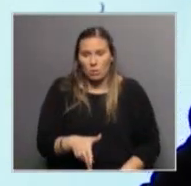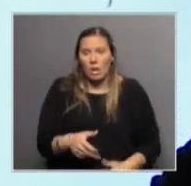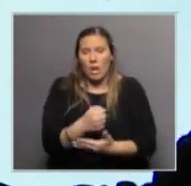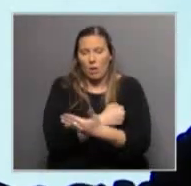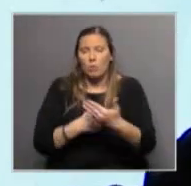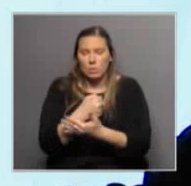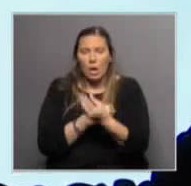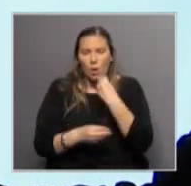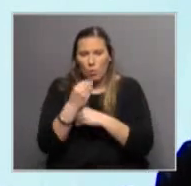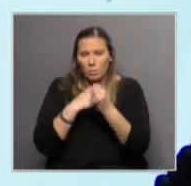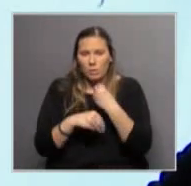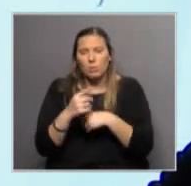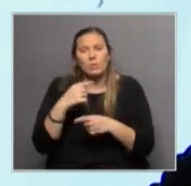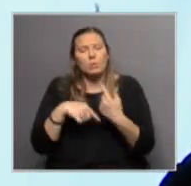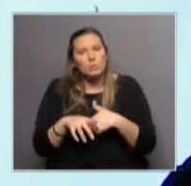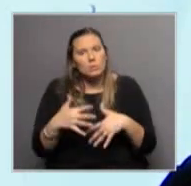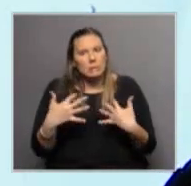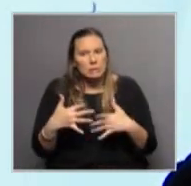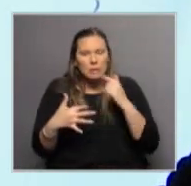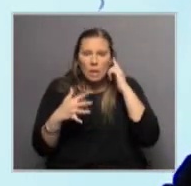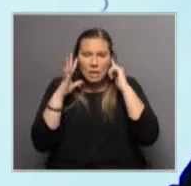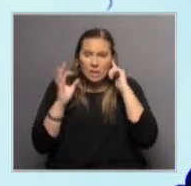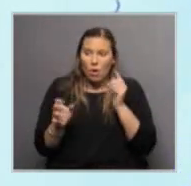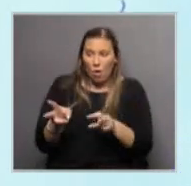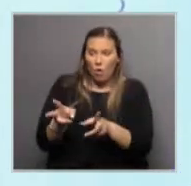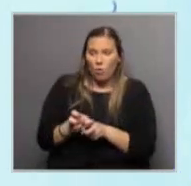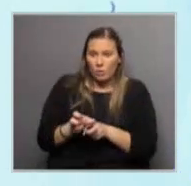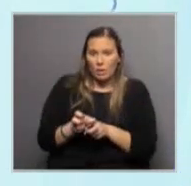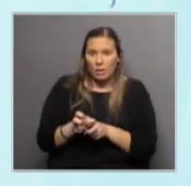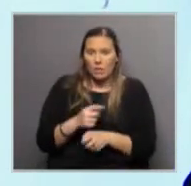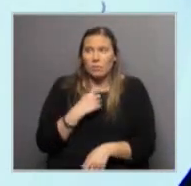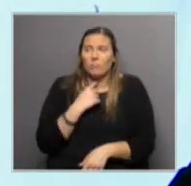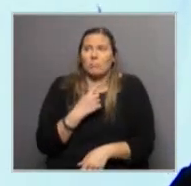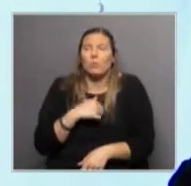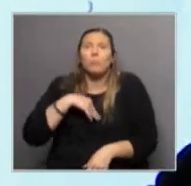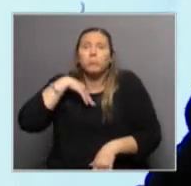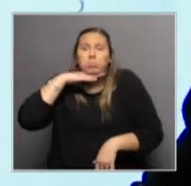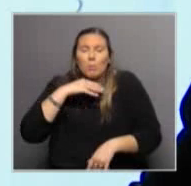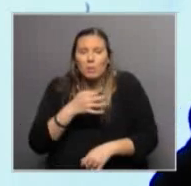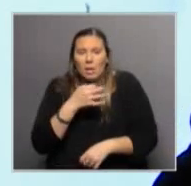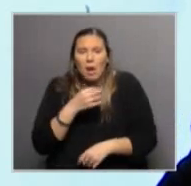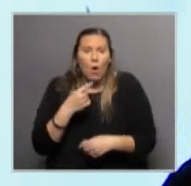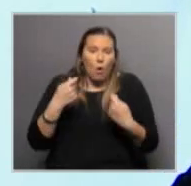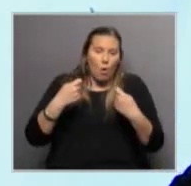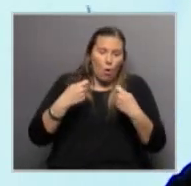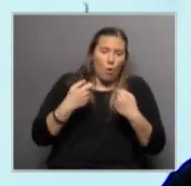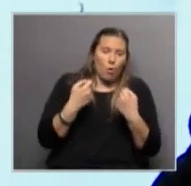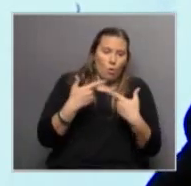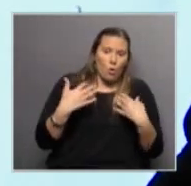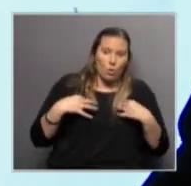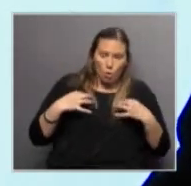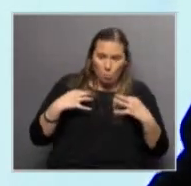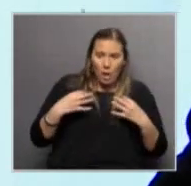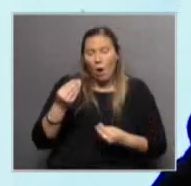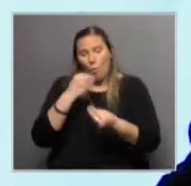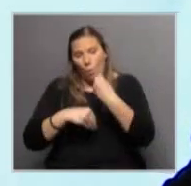olla. Entonces, creo que lo que cobras no les alcanza para decir, o visto o los como, o le